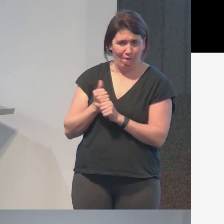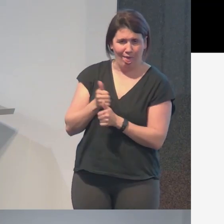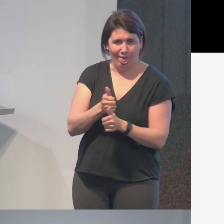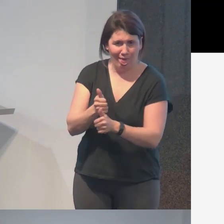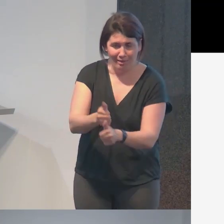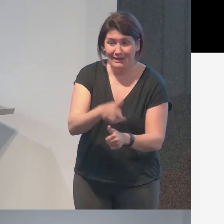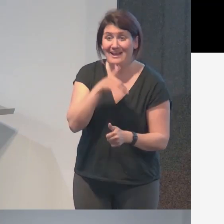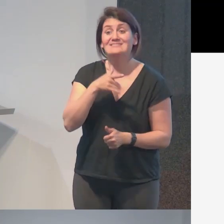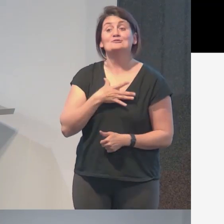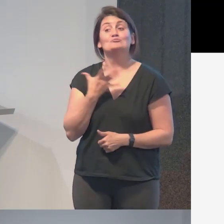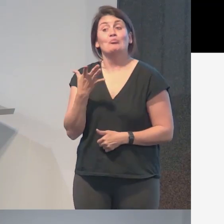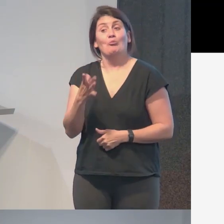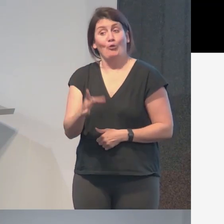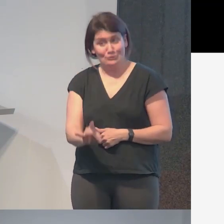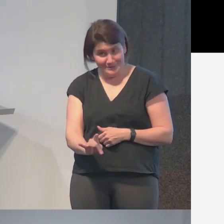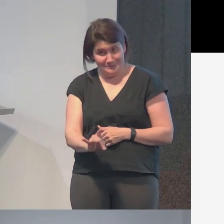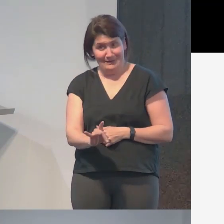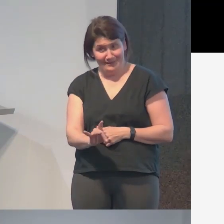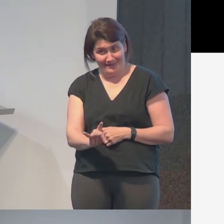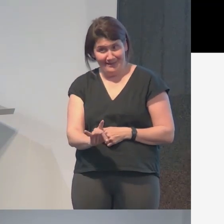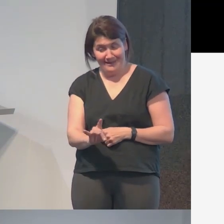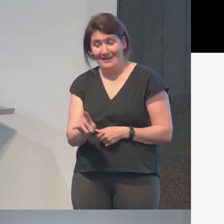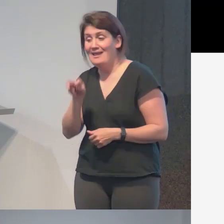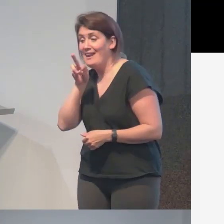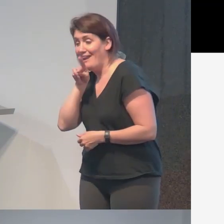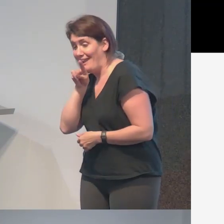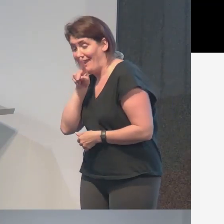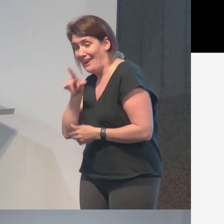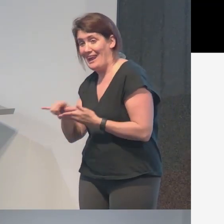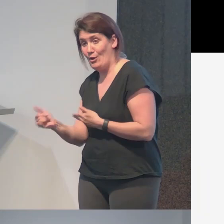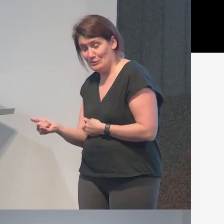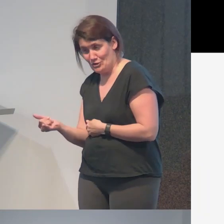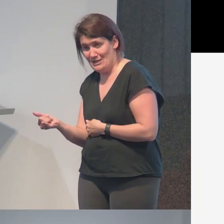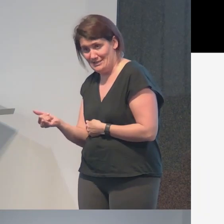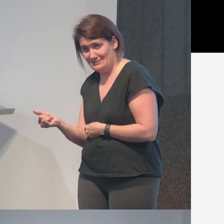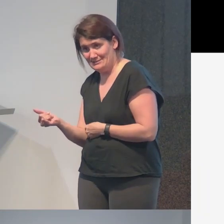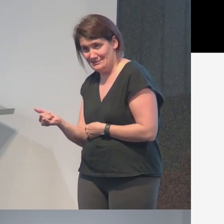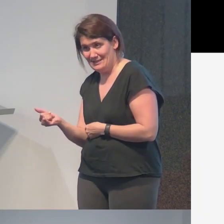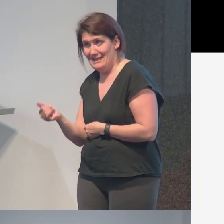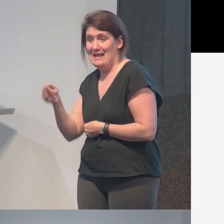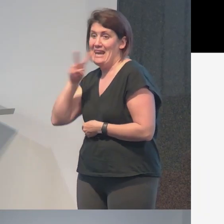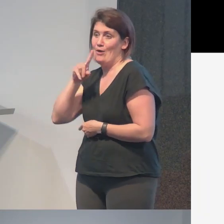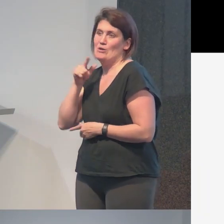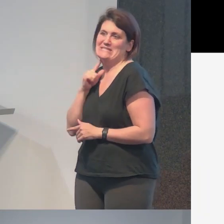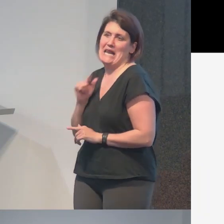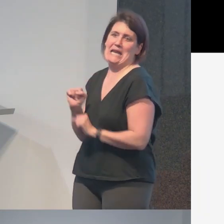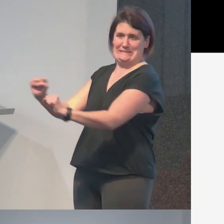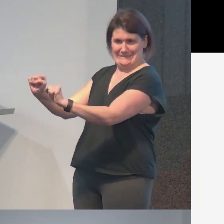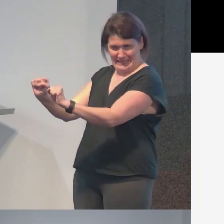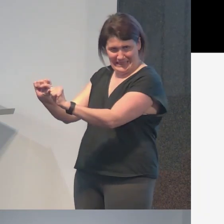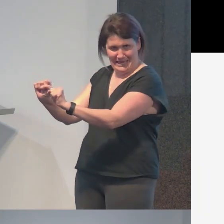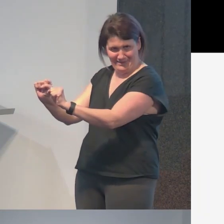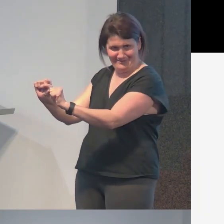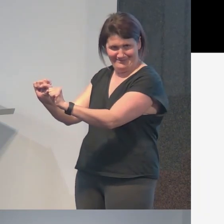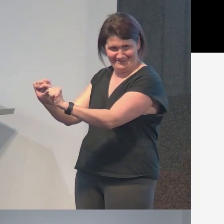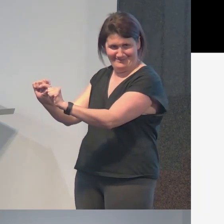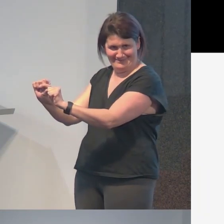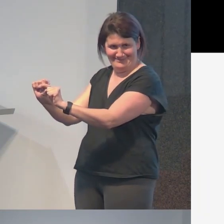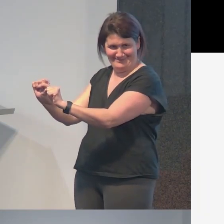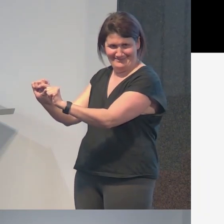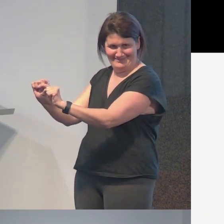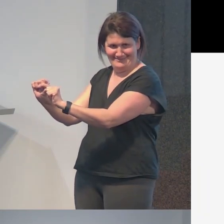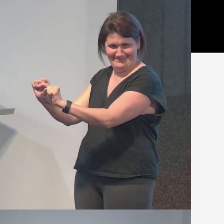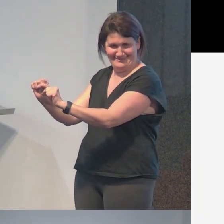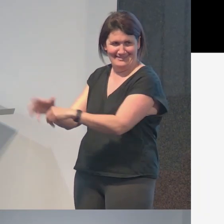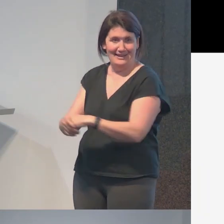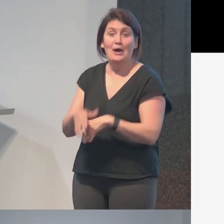es posible que las lenguas orales sean las lenguas de la resistencia. Las lenguas de signos.